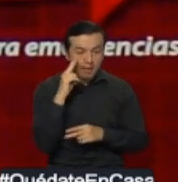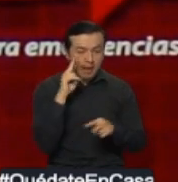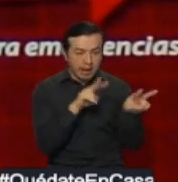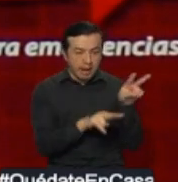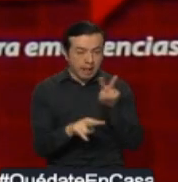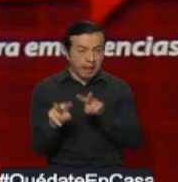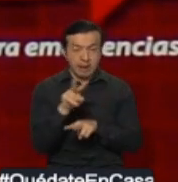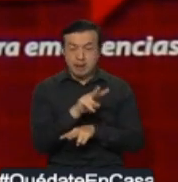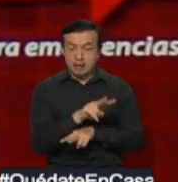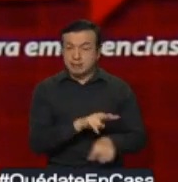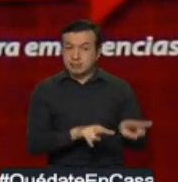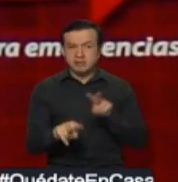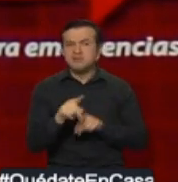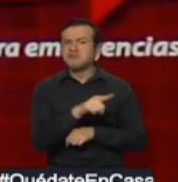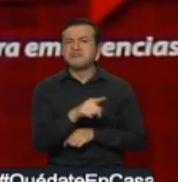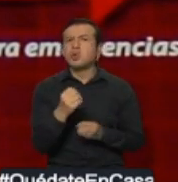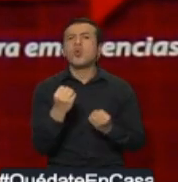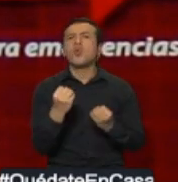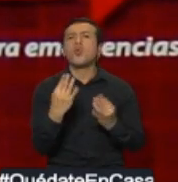25.347. De estas